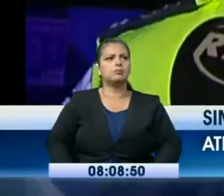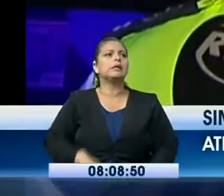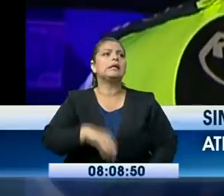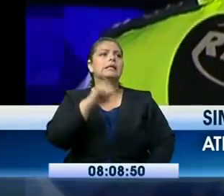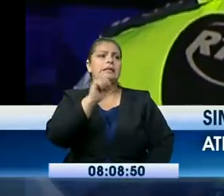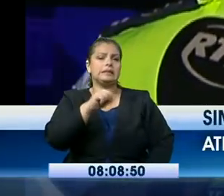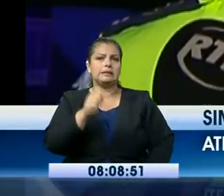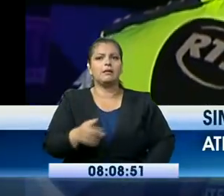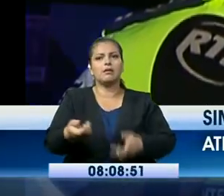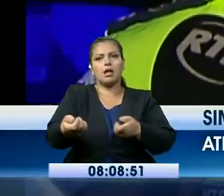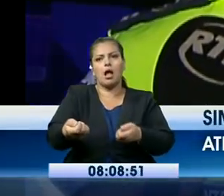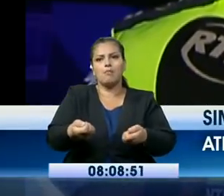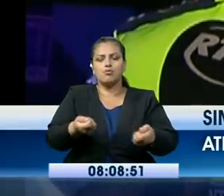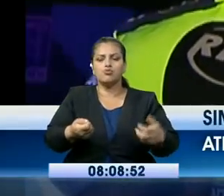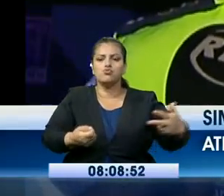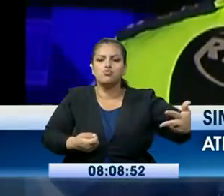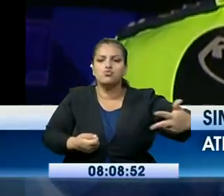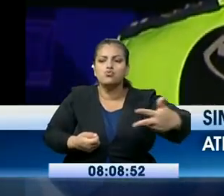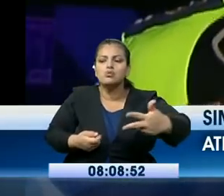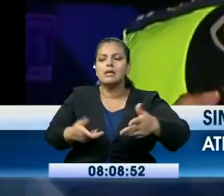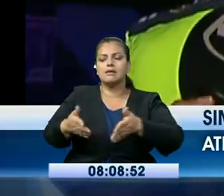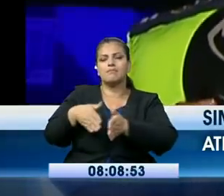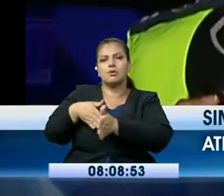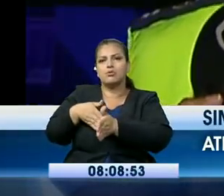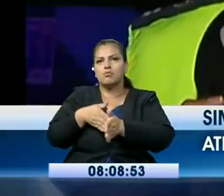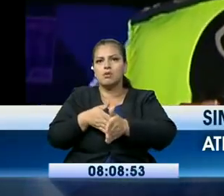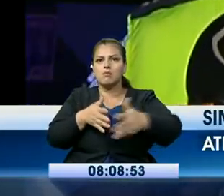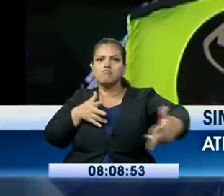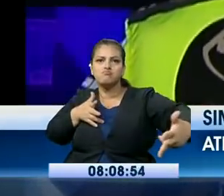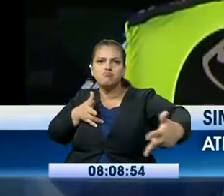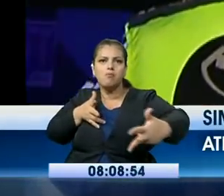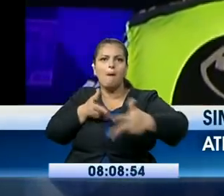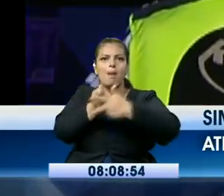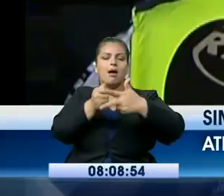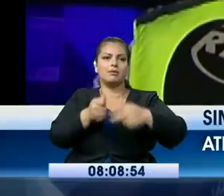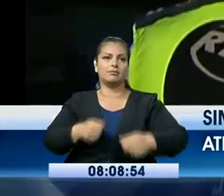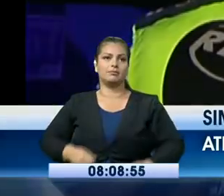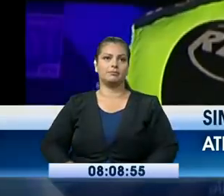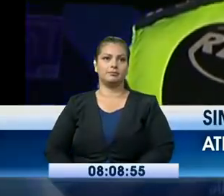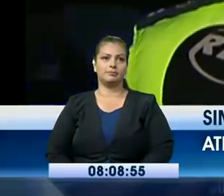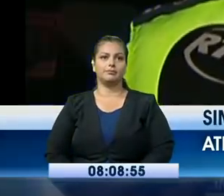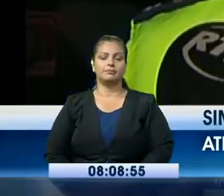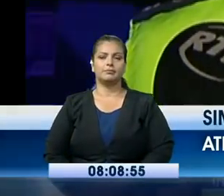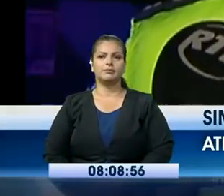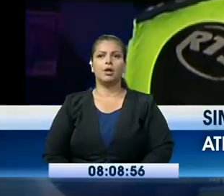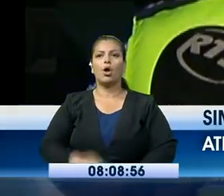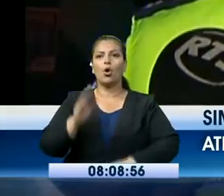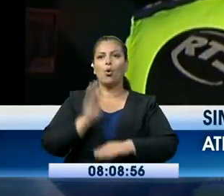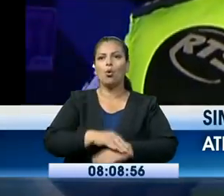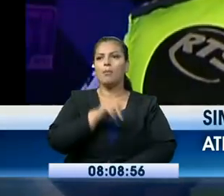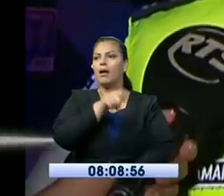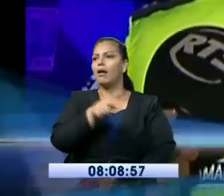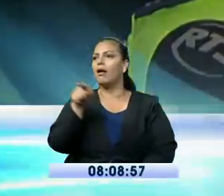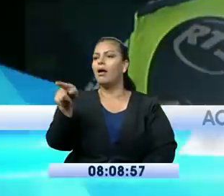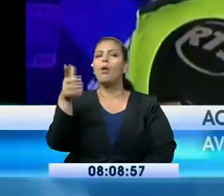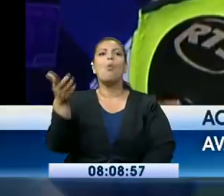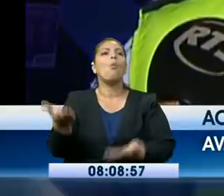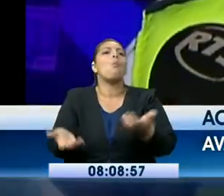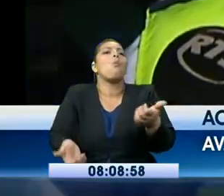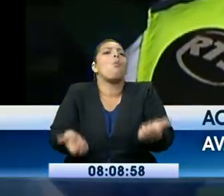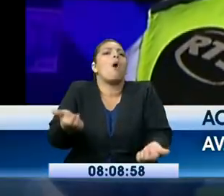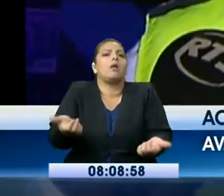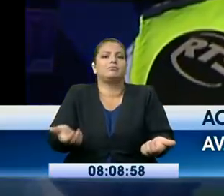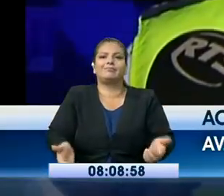un choque lateral perpendicular así es en cierto no se sabe quién tiene digamos la culpa en este sentido